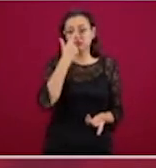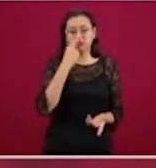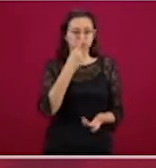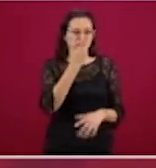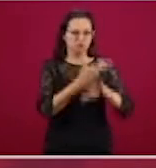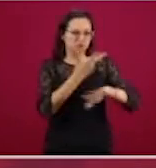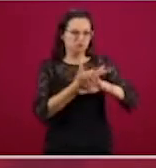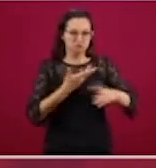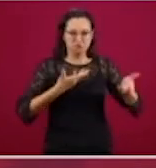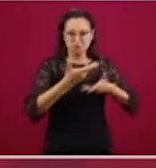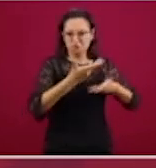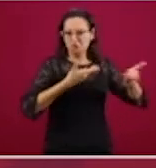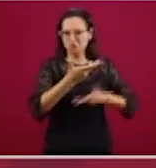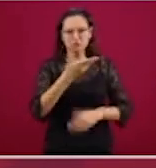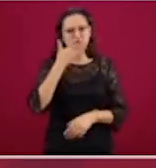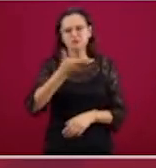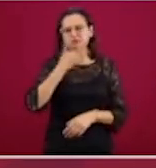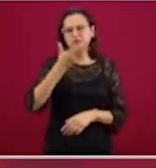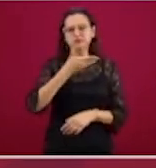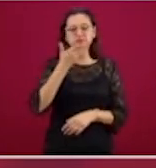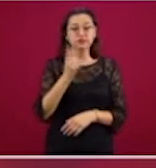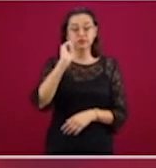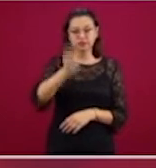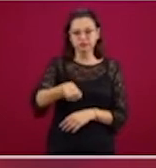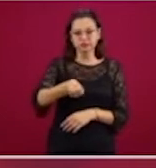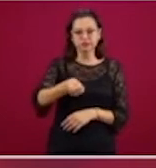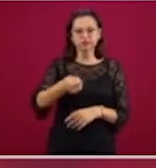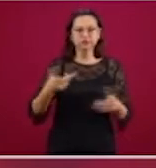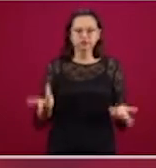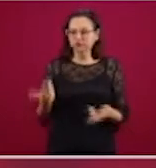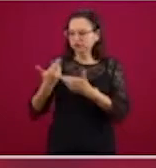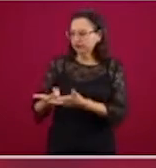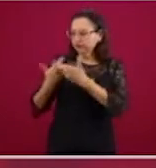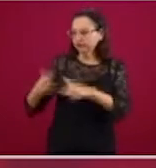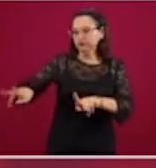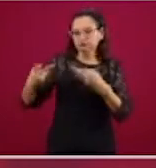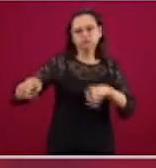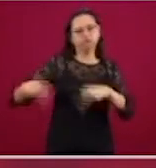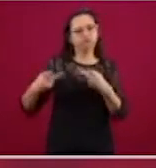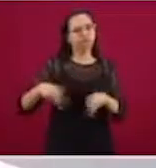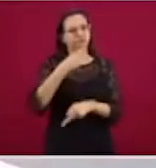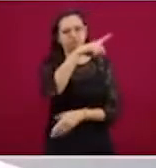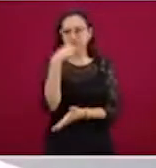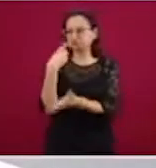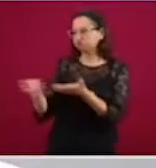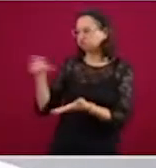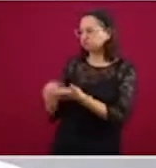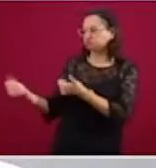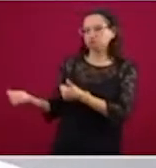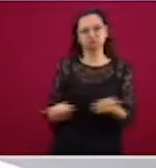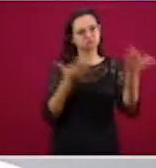Estados Unidos, es decir, vendemos más que lo que